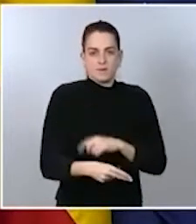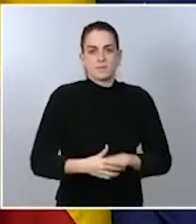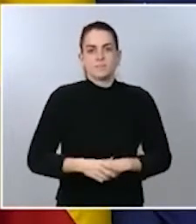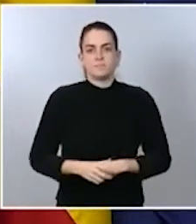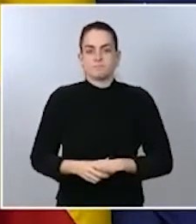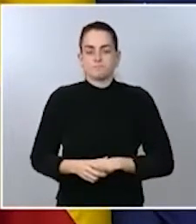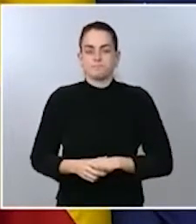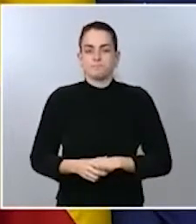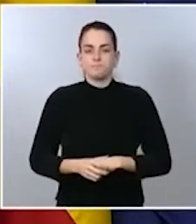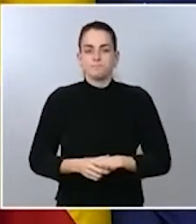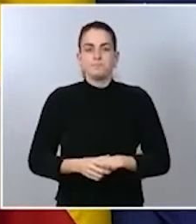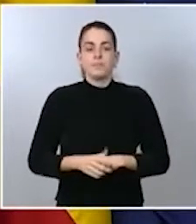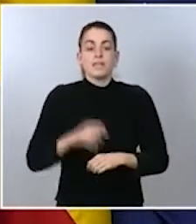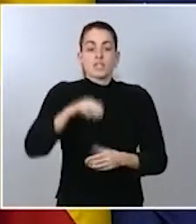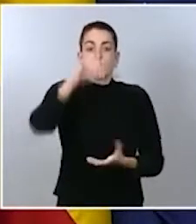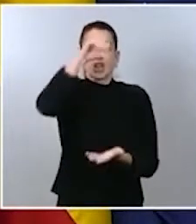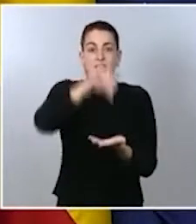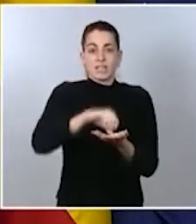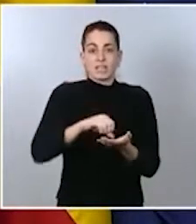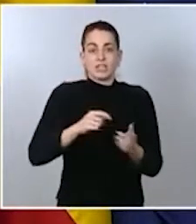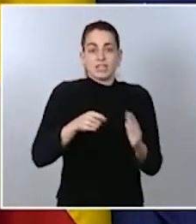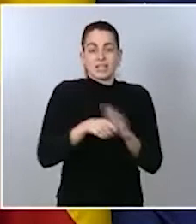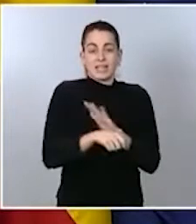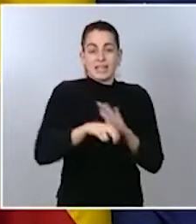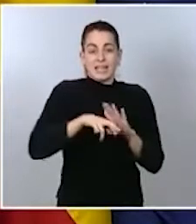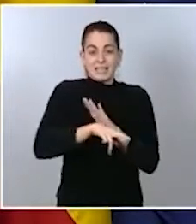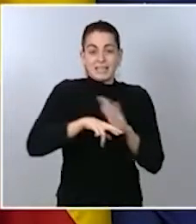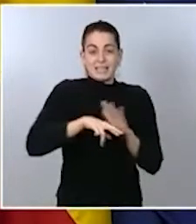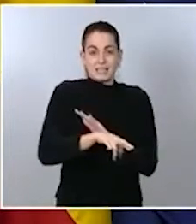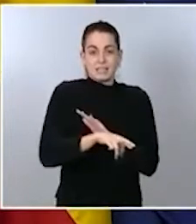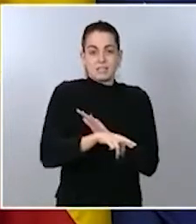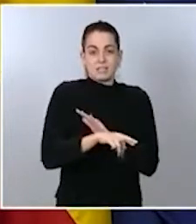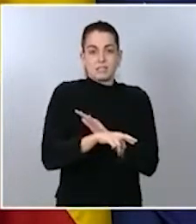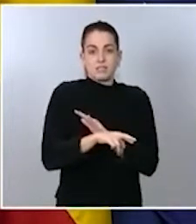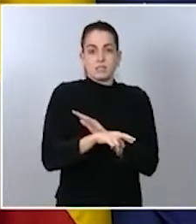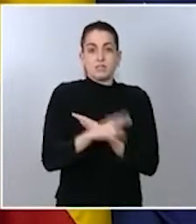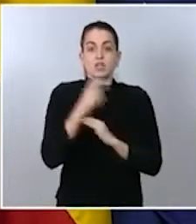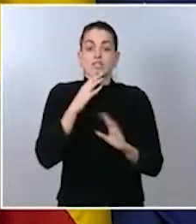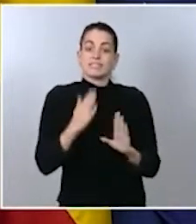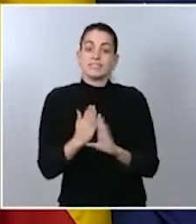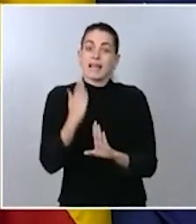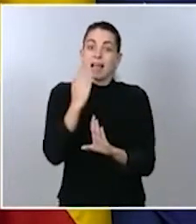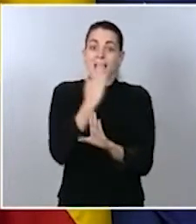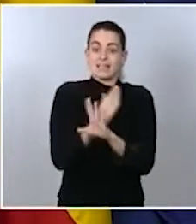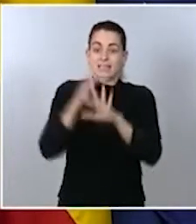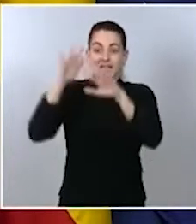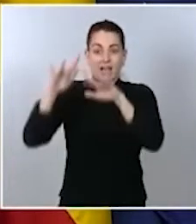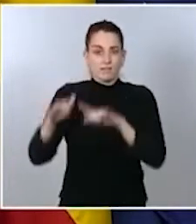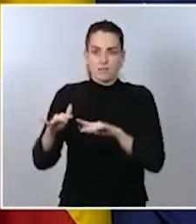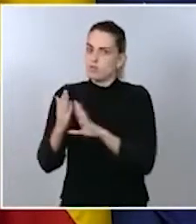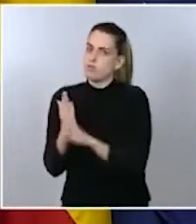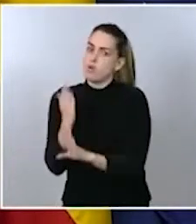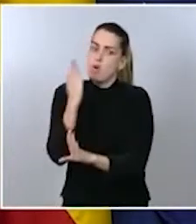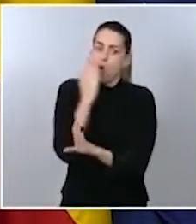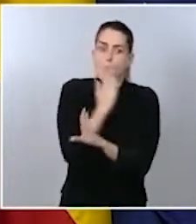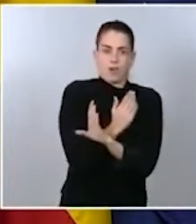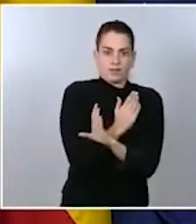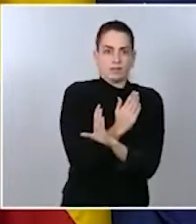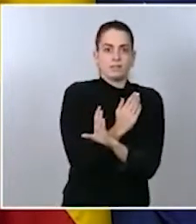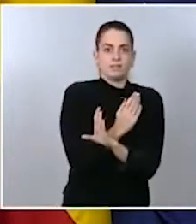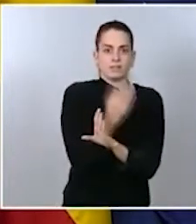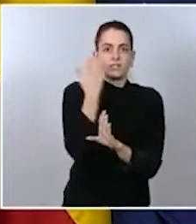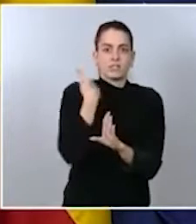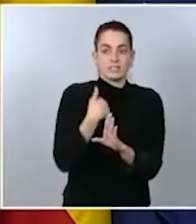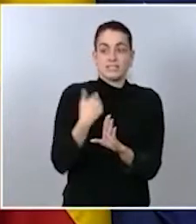centros de gestión han llegado a embolsar con carácter previo a la nevada importante de la tarde del día